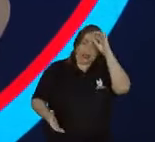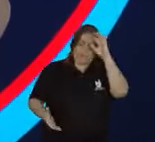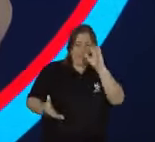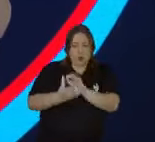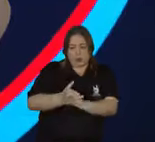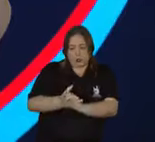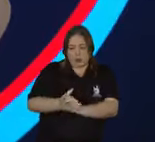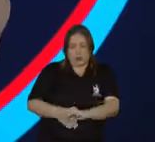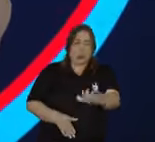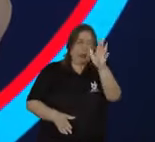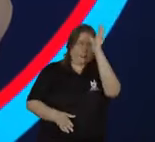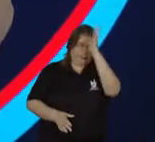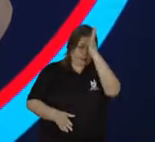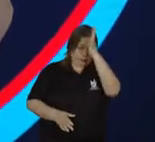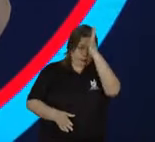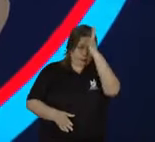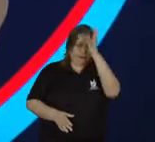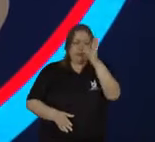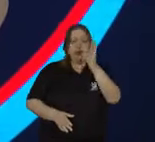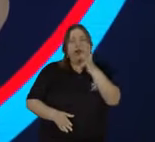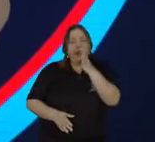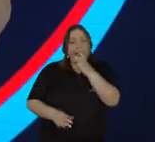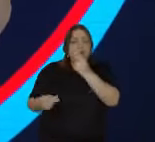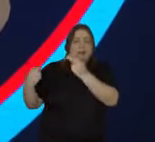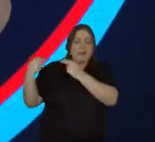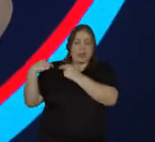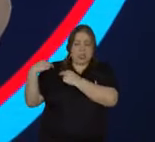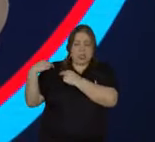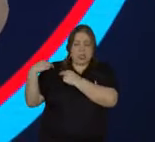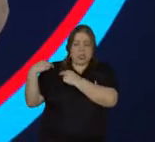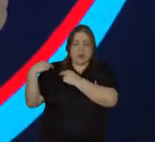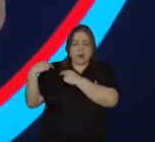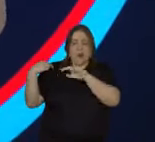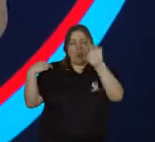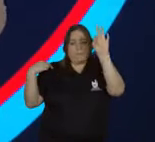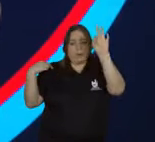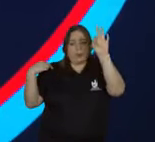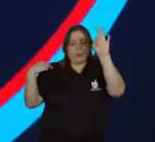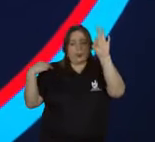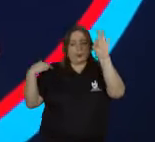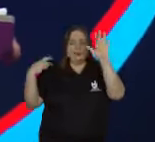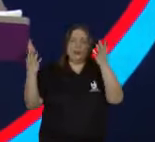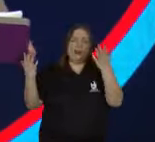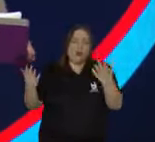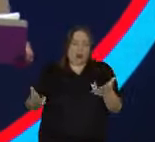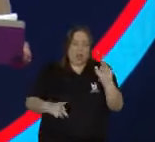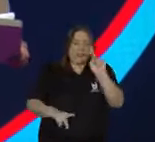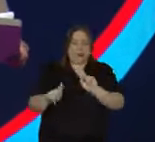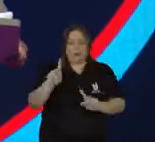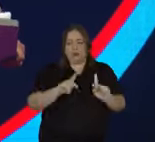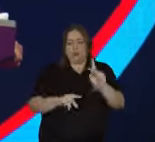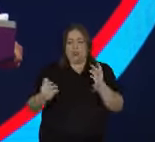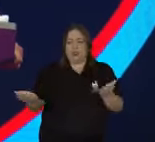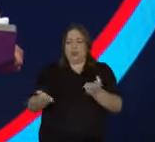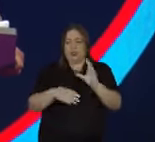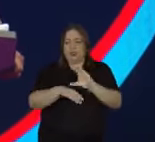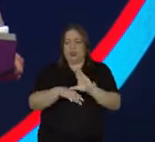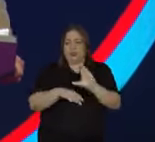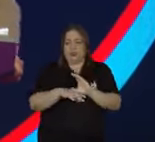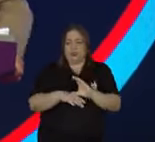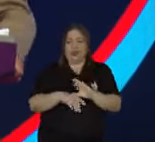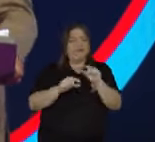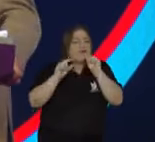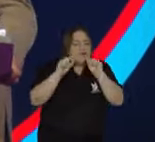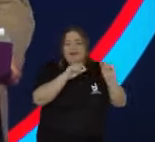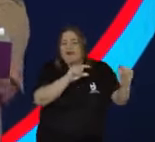ni mis padres, ni mis jefes, ni es contra los pastores, ni con los miembros de la iglesia que andan hablando mal de